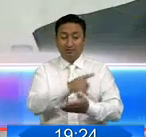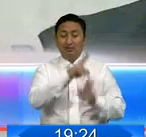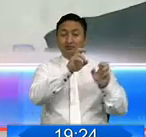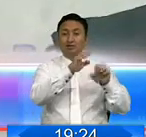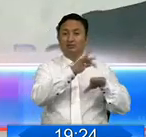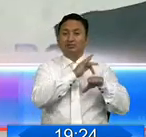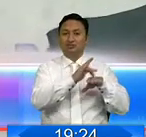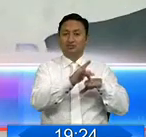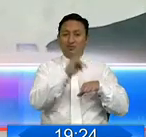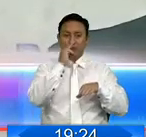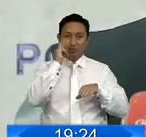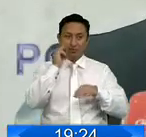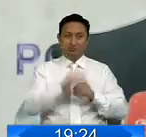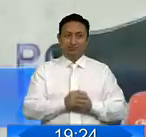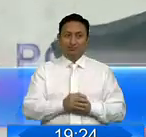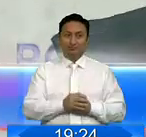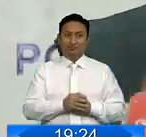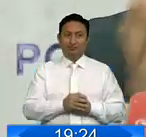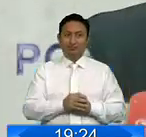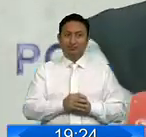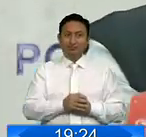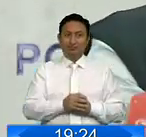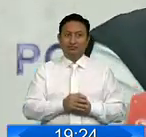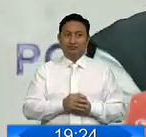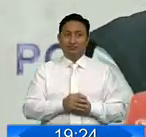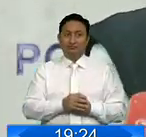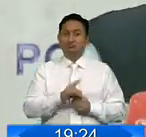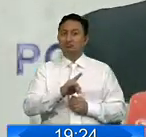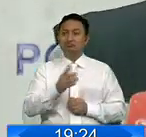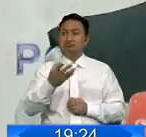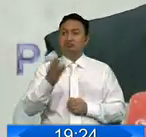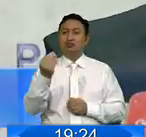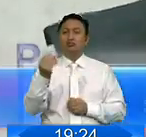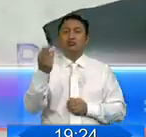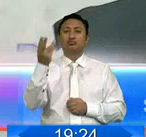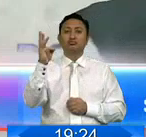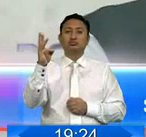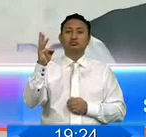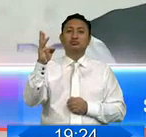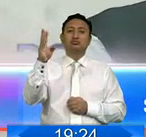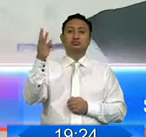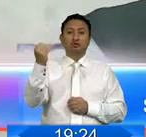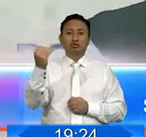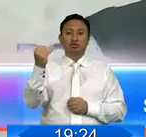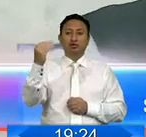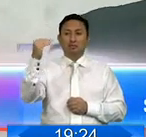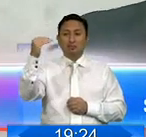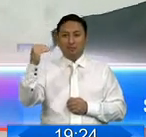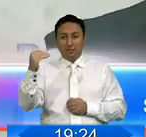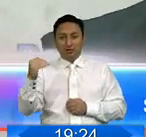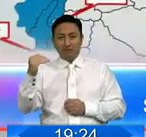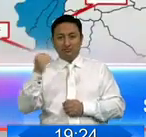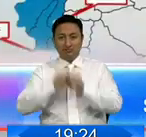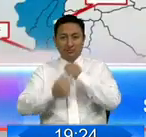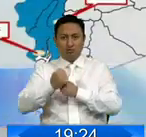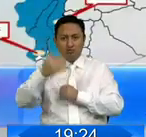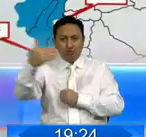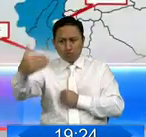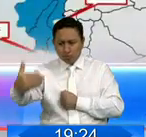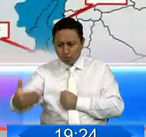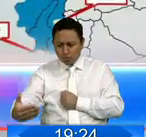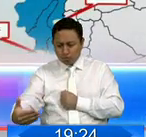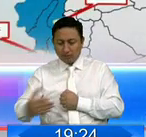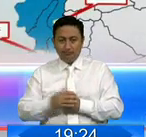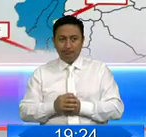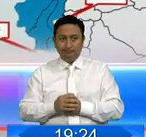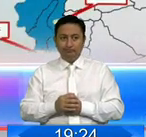infantil. Menores de 16 años todos, menores de 16, 14 y edades mucho más tempranas. Su medio de